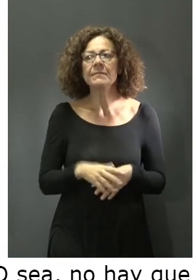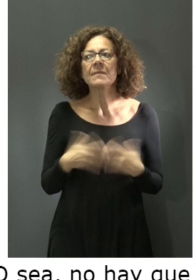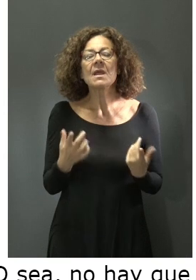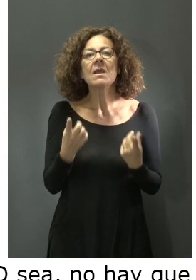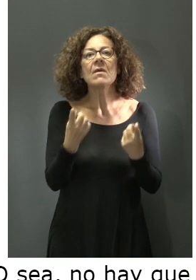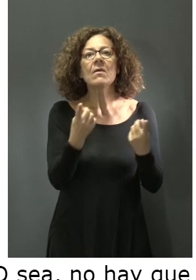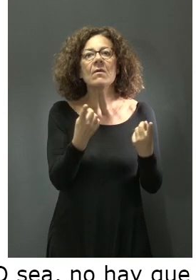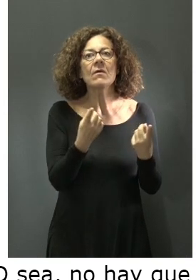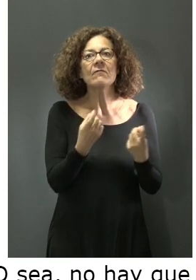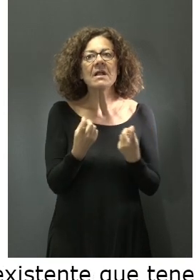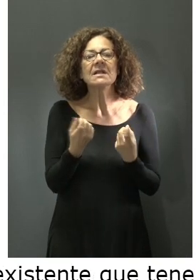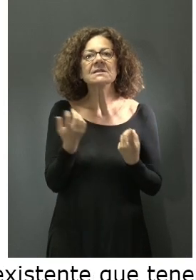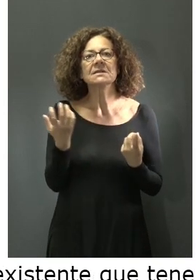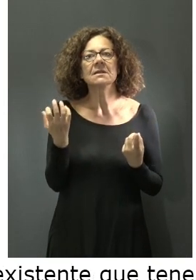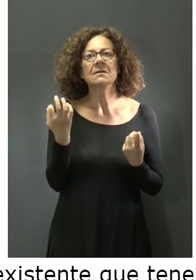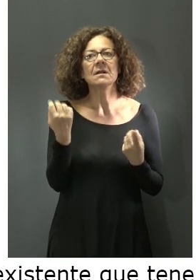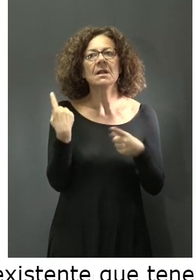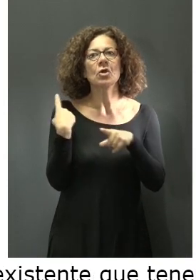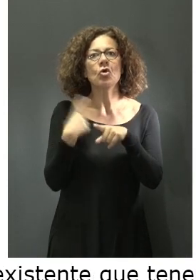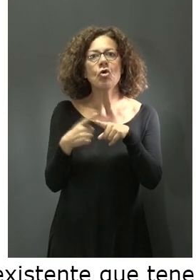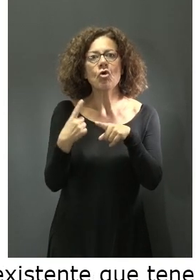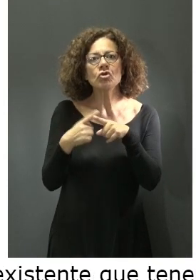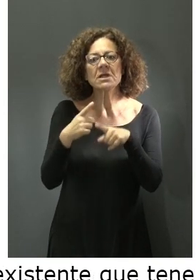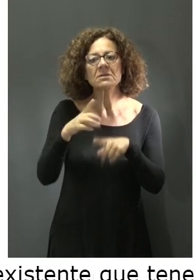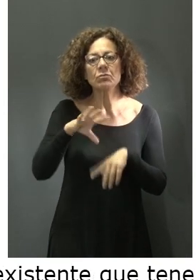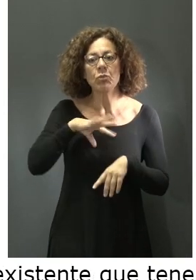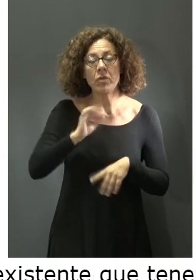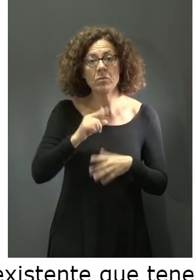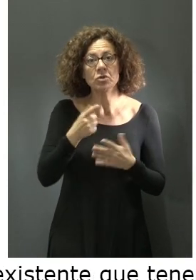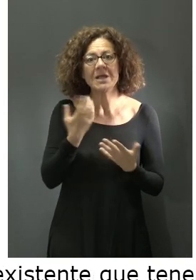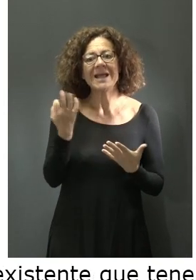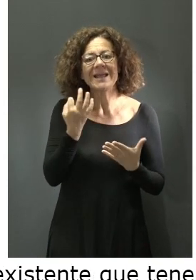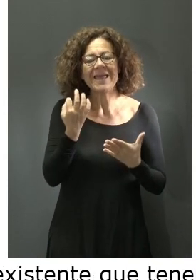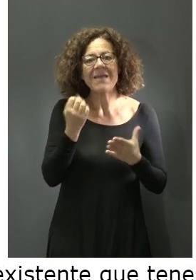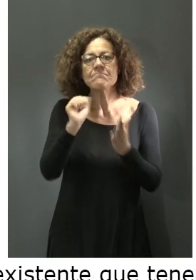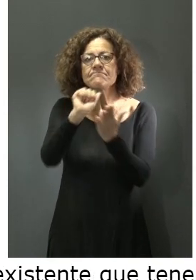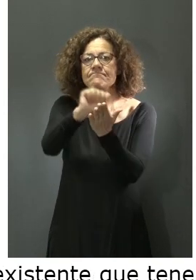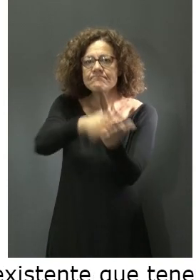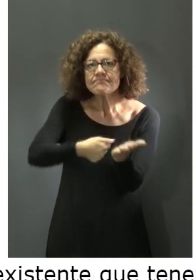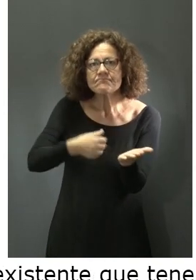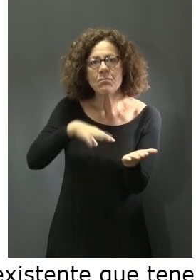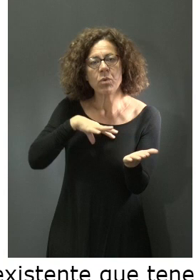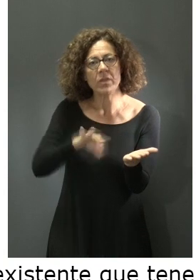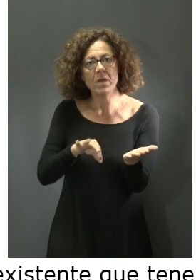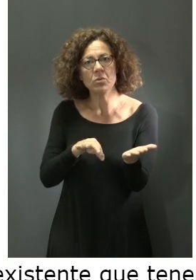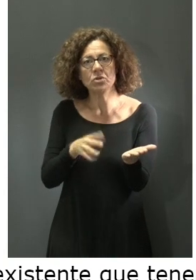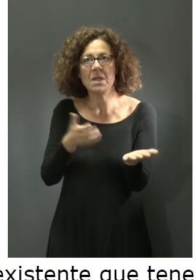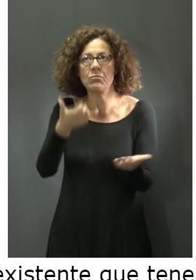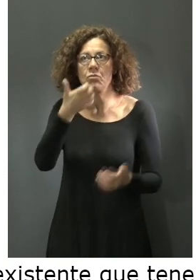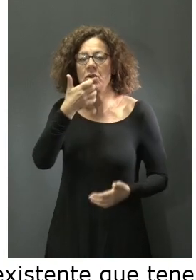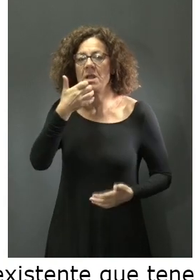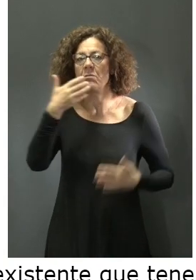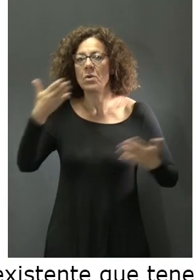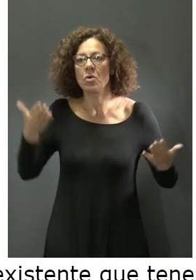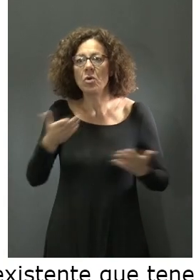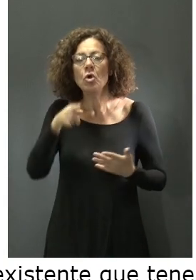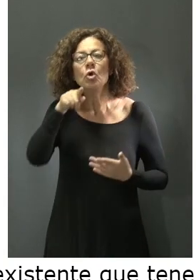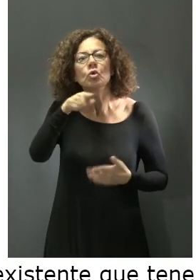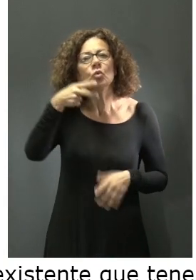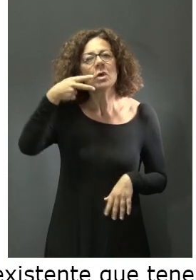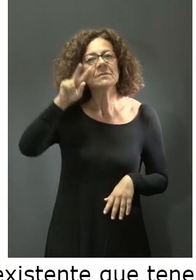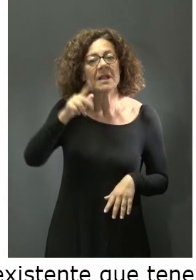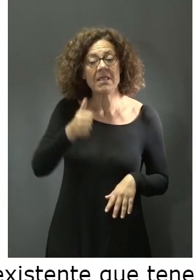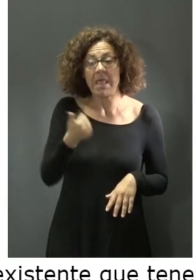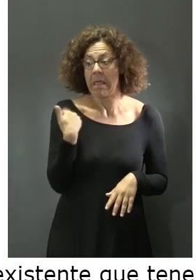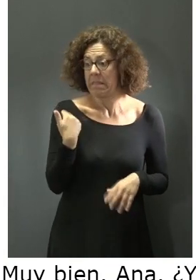faltas notas? ¿Qué gaps que podemos rellenar? ¿Qué lagunas encuentras pues, por ejemplo, quizás en tu experiencia